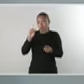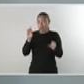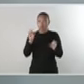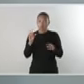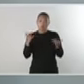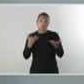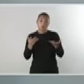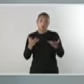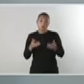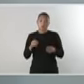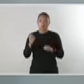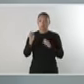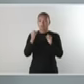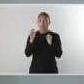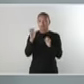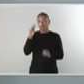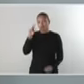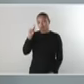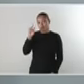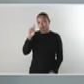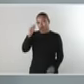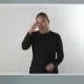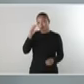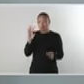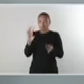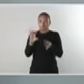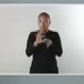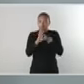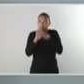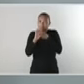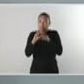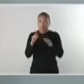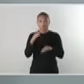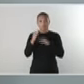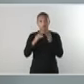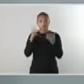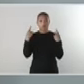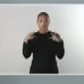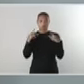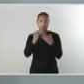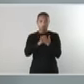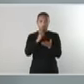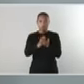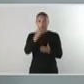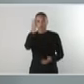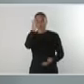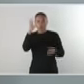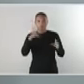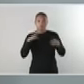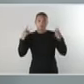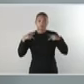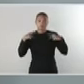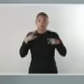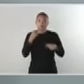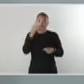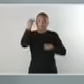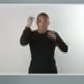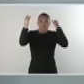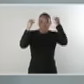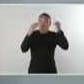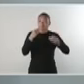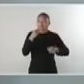conciliatorios para que los tamaulipecos vean que hay gente con propuestas sanas que pretenden dirigir